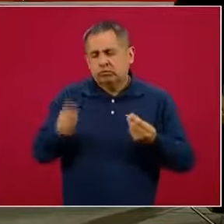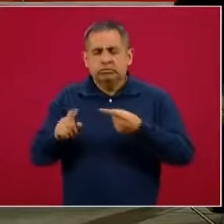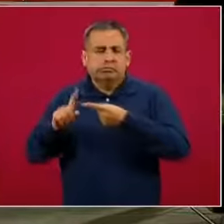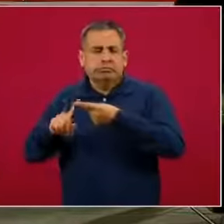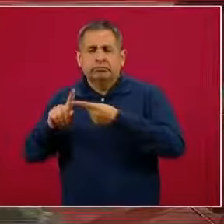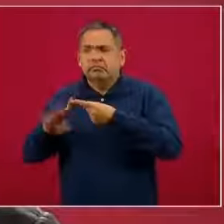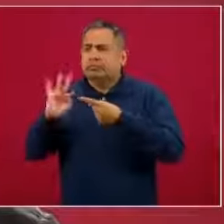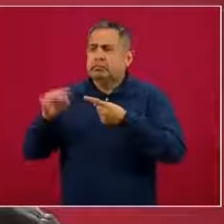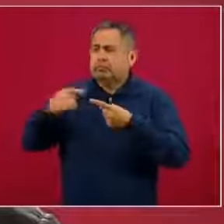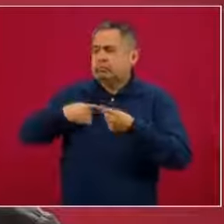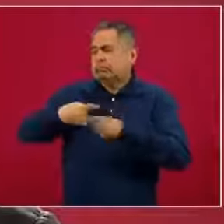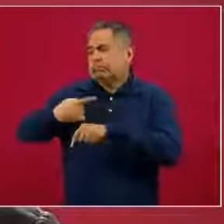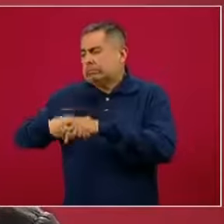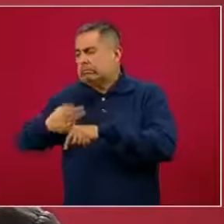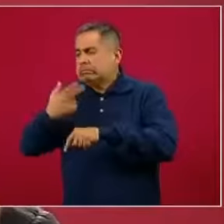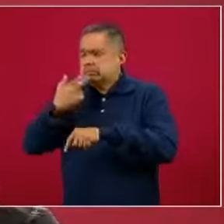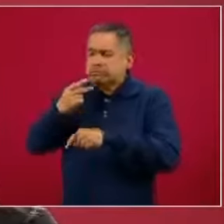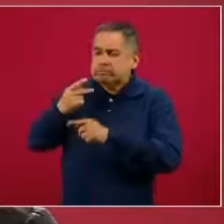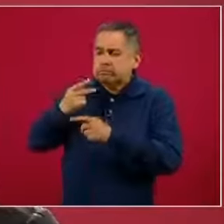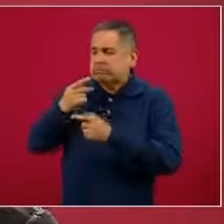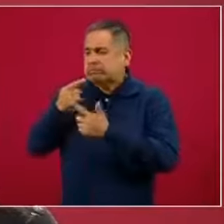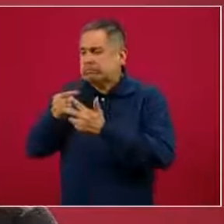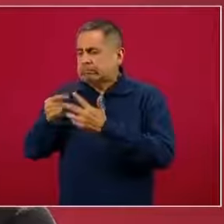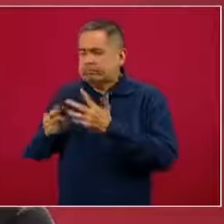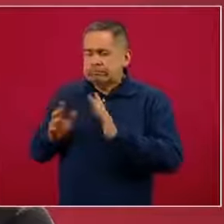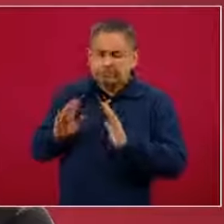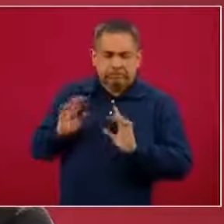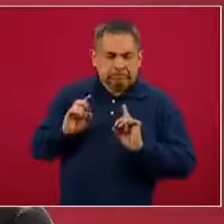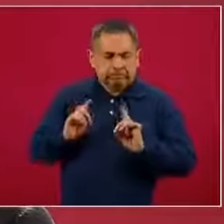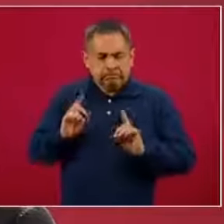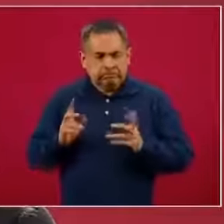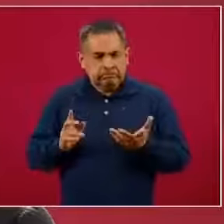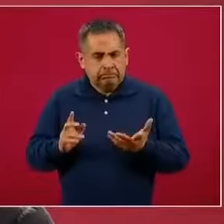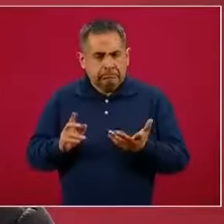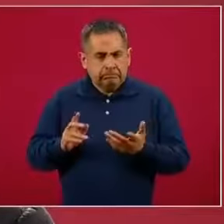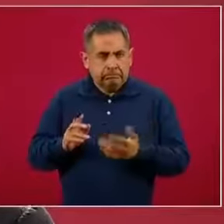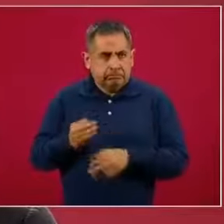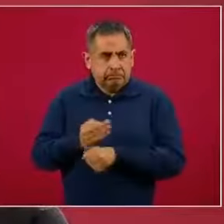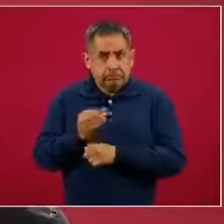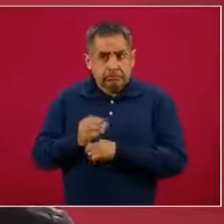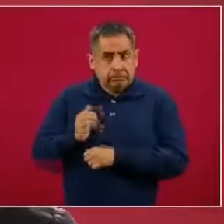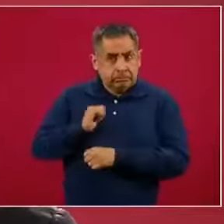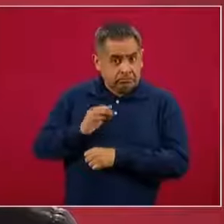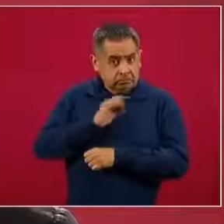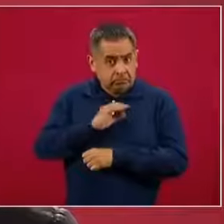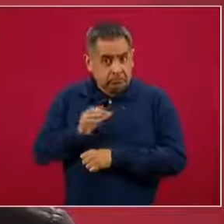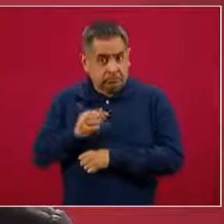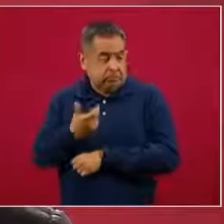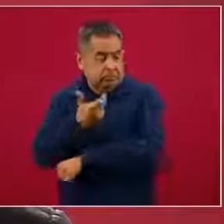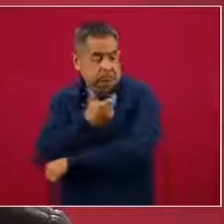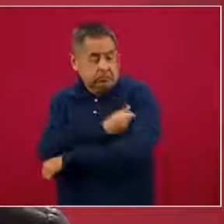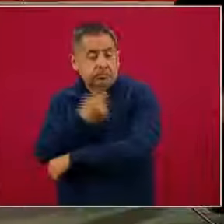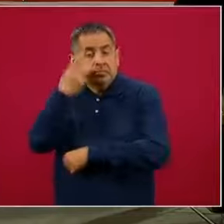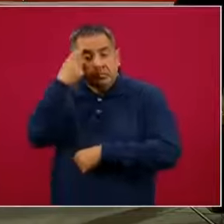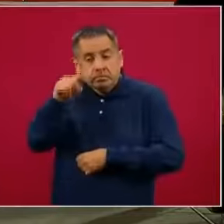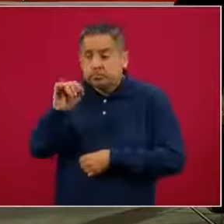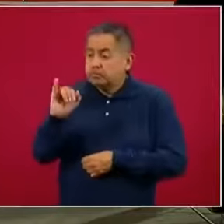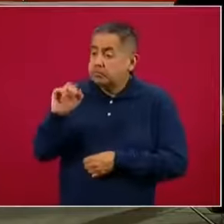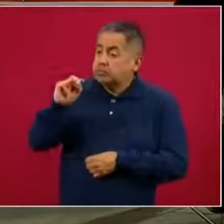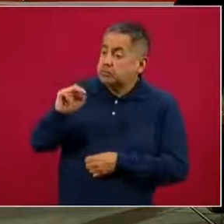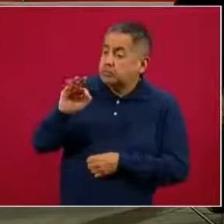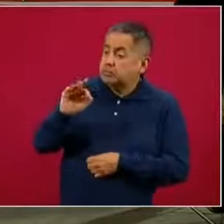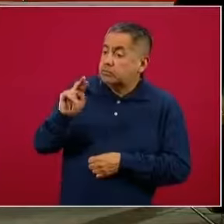escenario, y estoy en la oportunidad de vacunarme contra la influenza. Hasta el